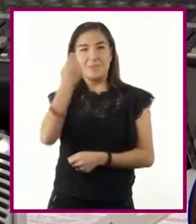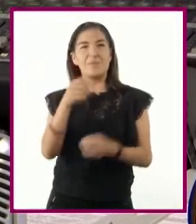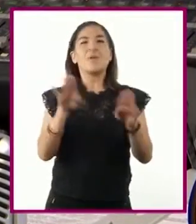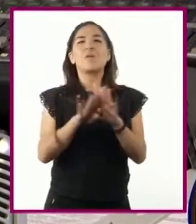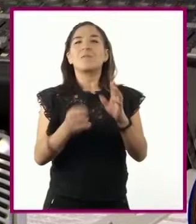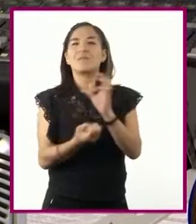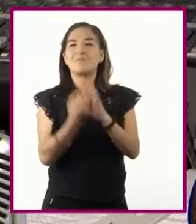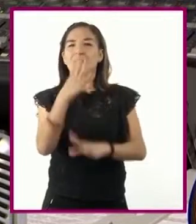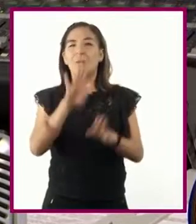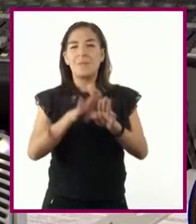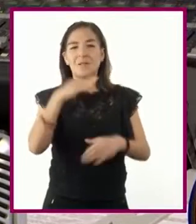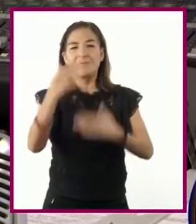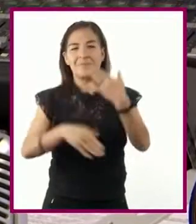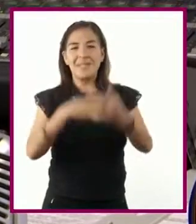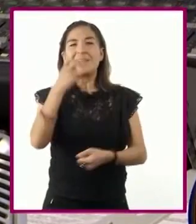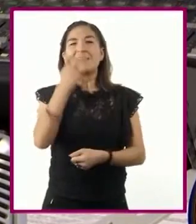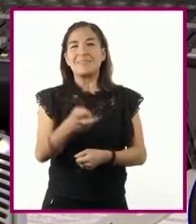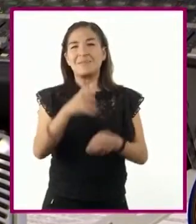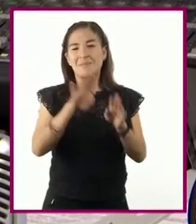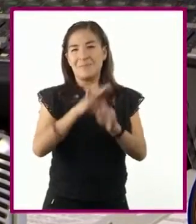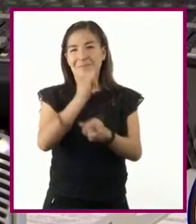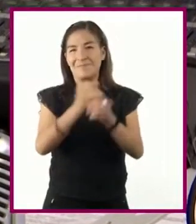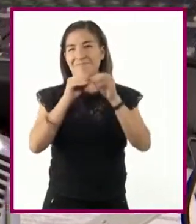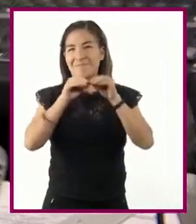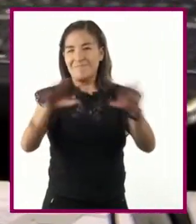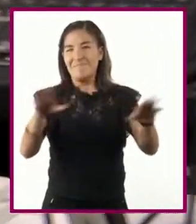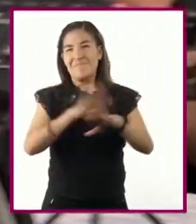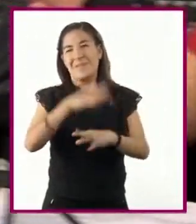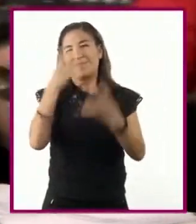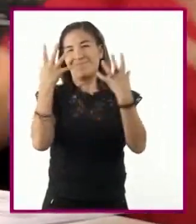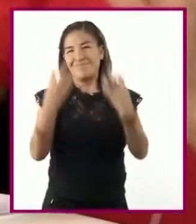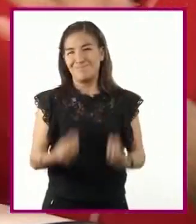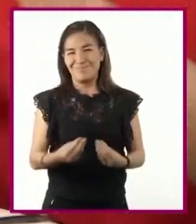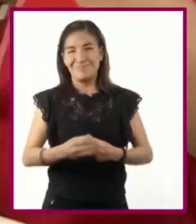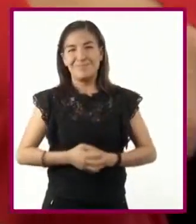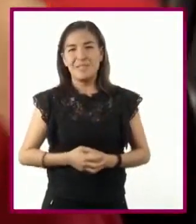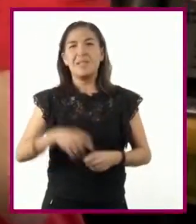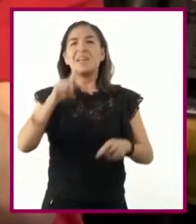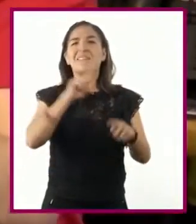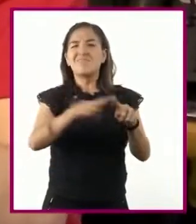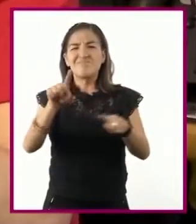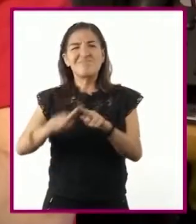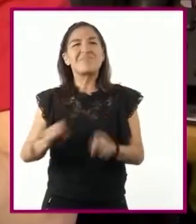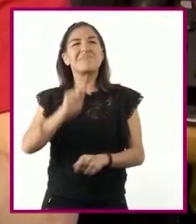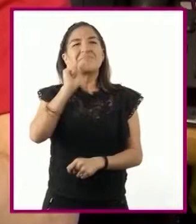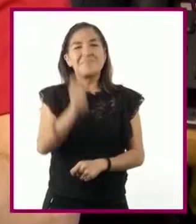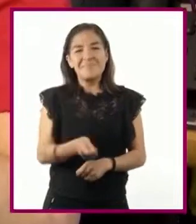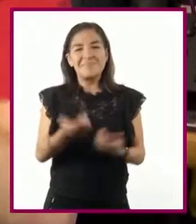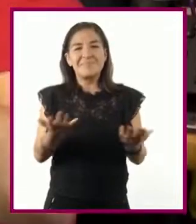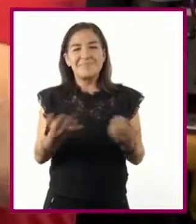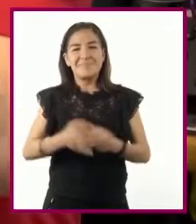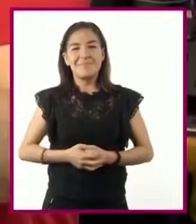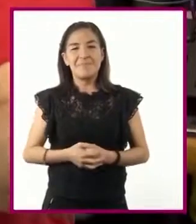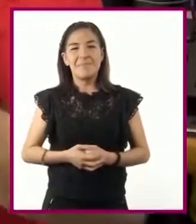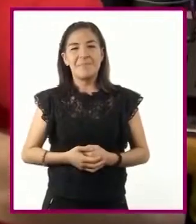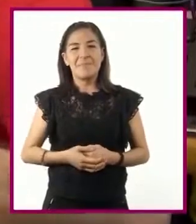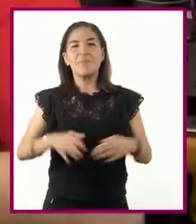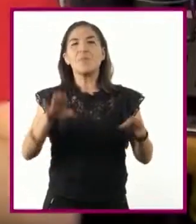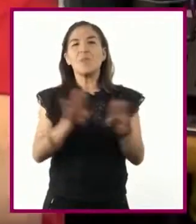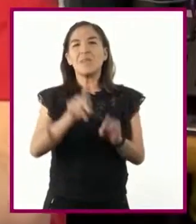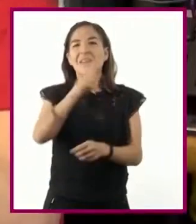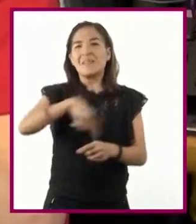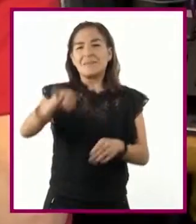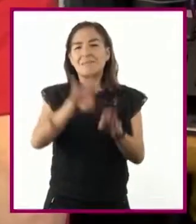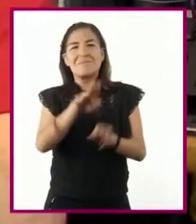todos un verdadero torrente de información. Frente a esa ola gigantesca que amenaza con